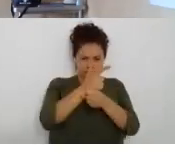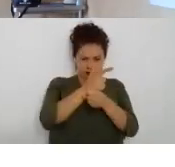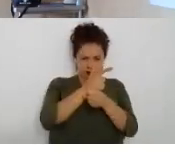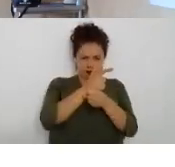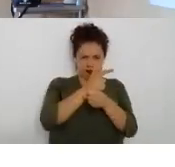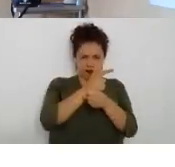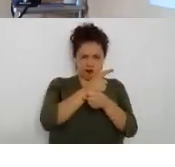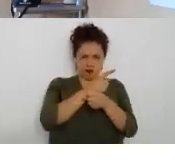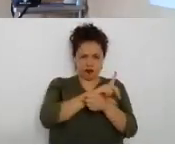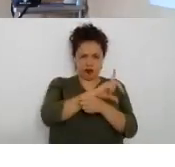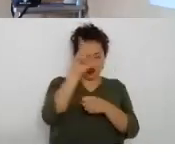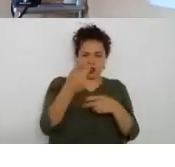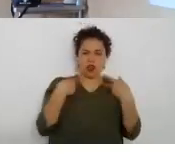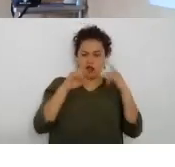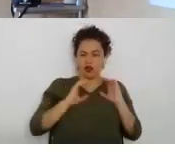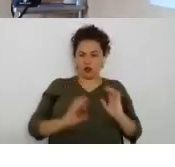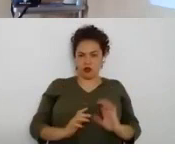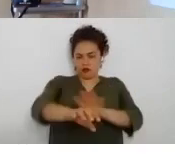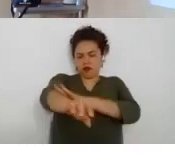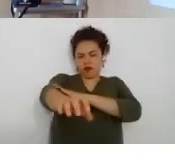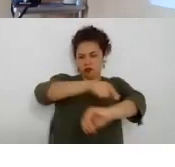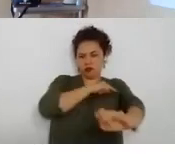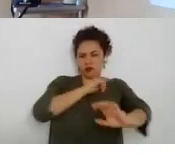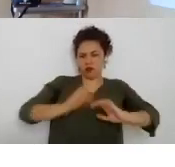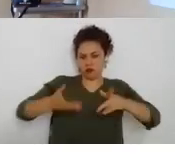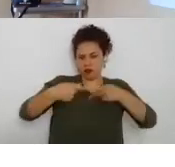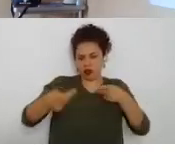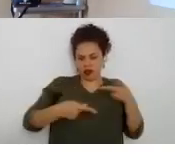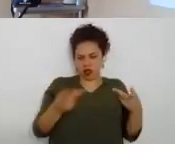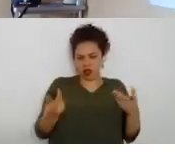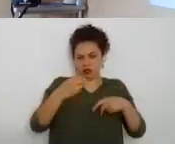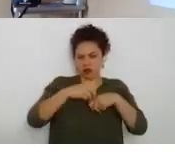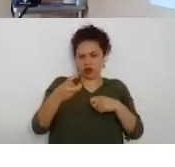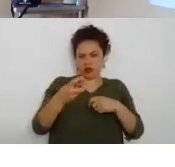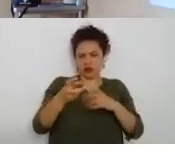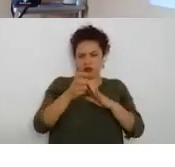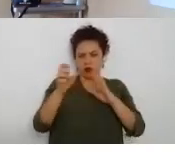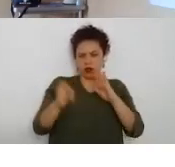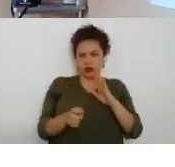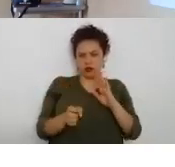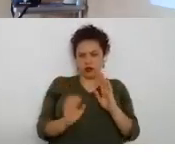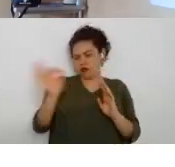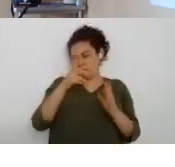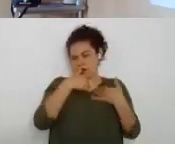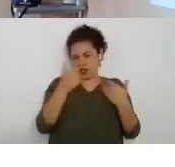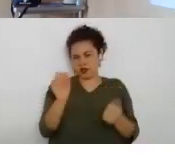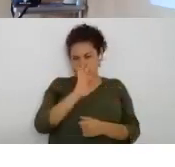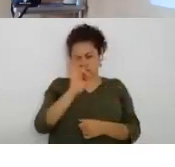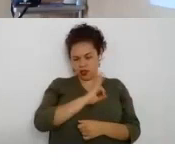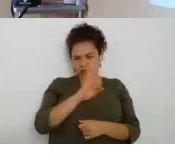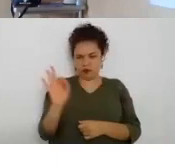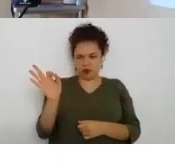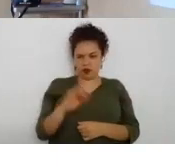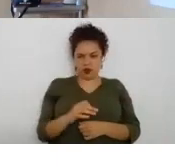y la extremidad del cuerpo, ¿de acuerdo? ¿A qué me refiero con esto? Por ejemplo, para que a ver si me puedan entender aquí.